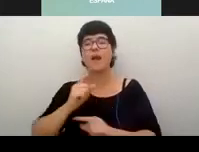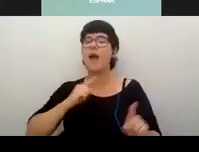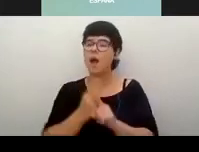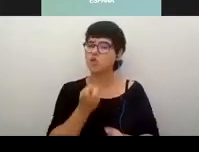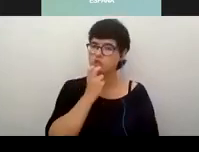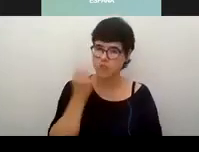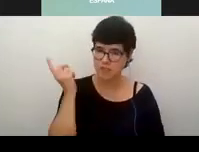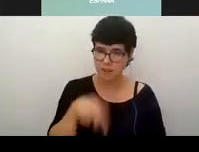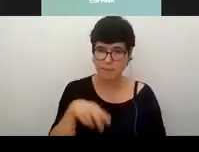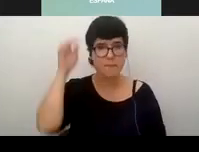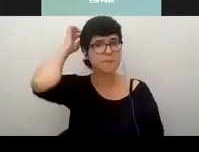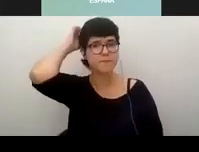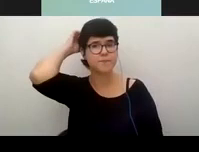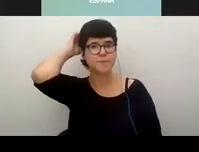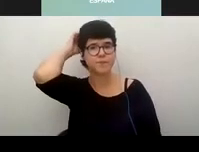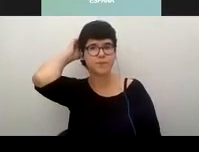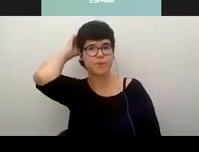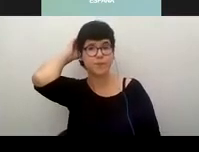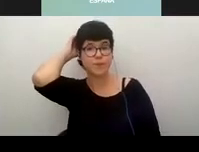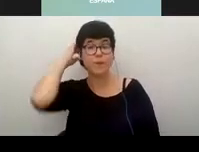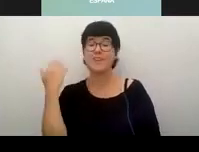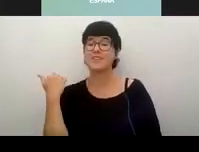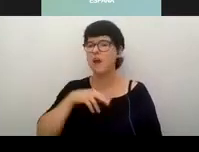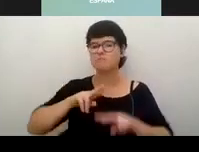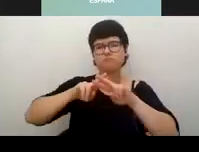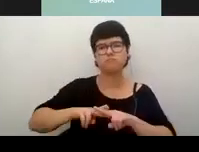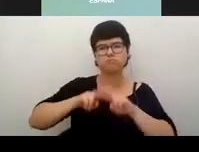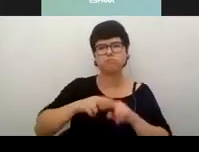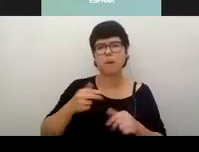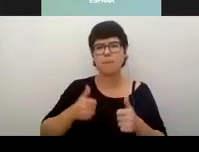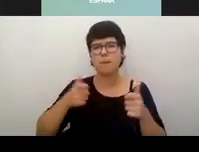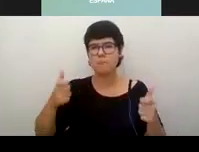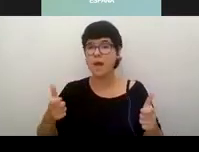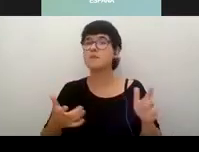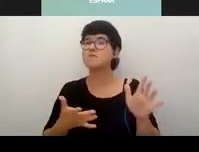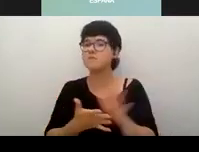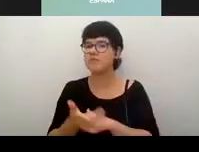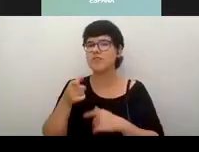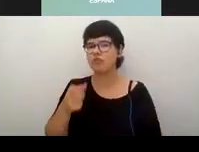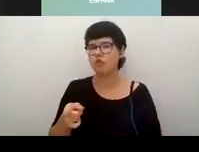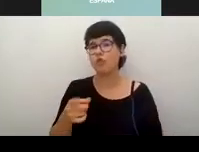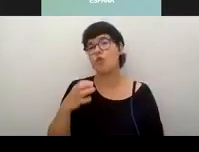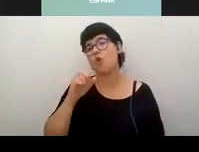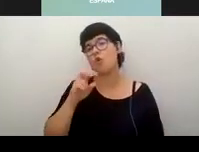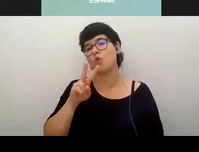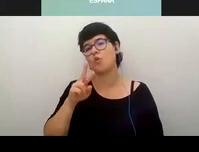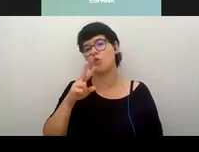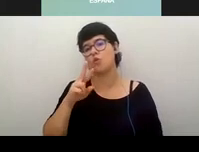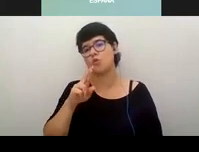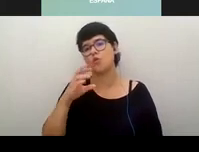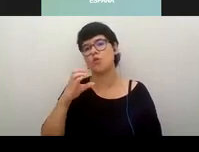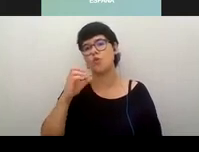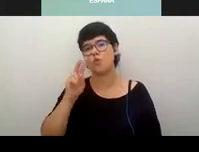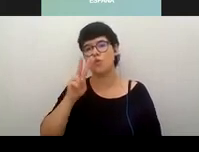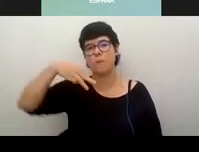pero además cada vez se conoce más el efecto de la curcumina, de la cúrcuma longa, de la